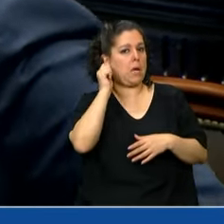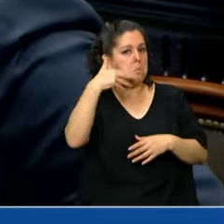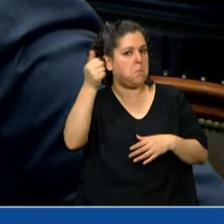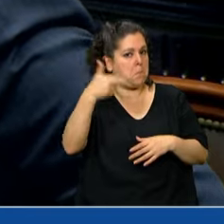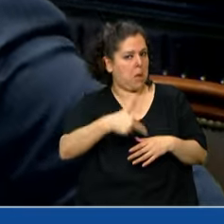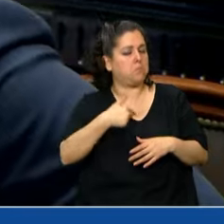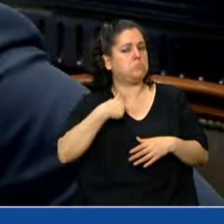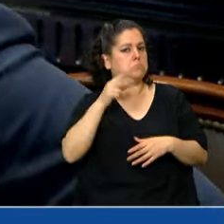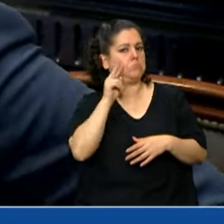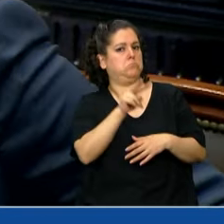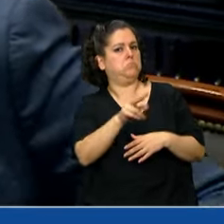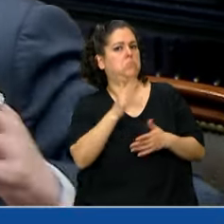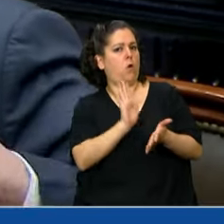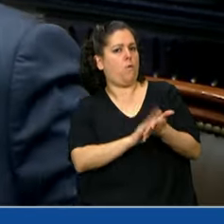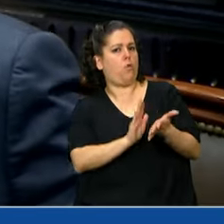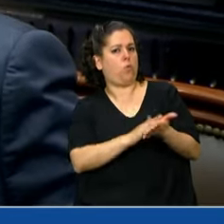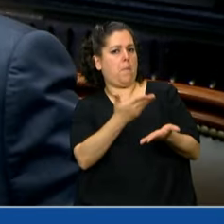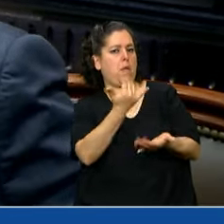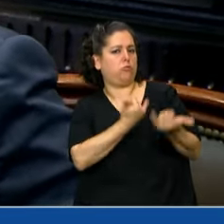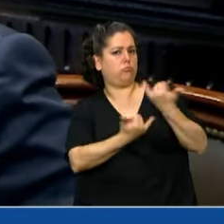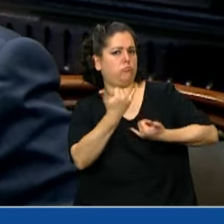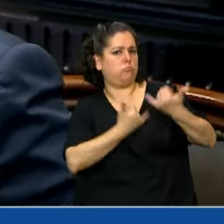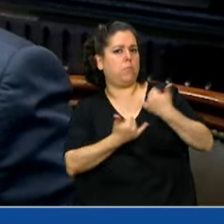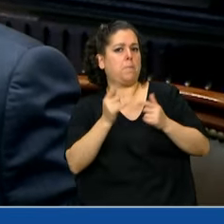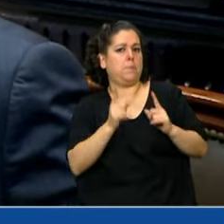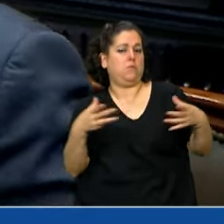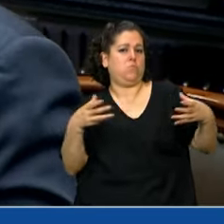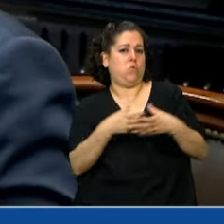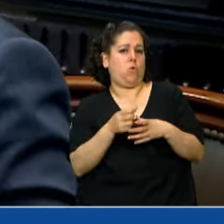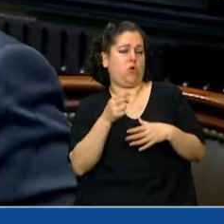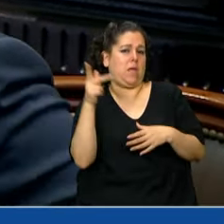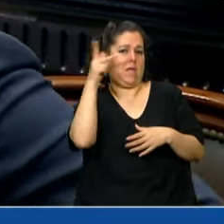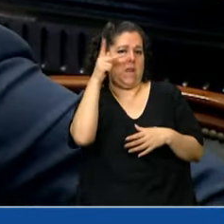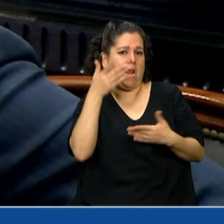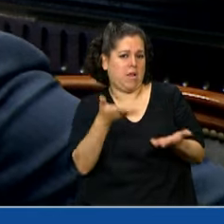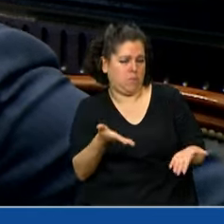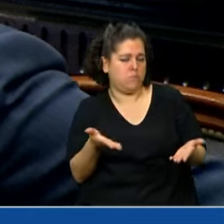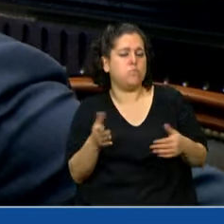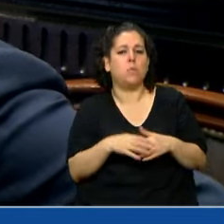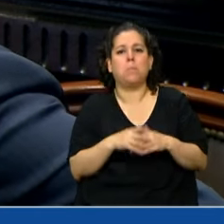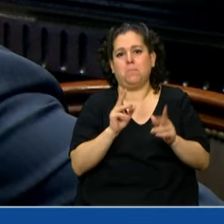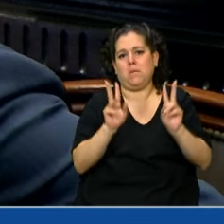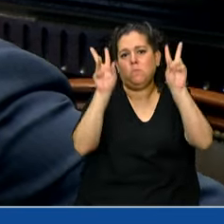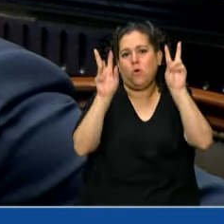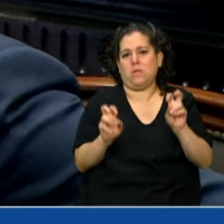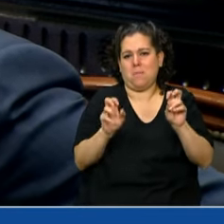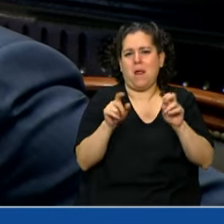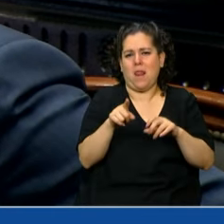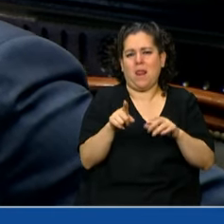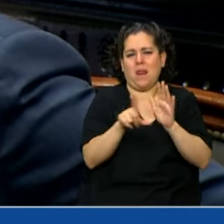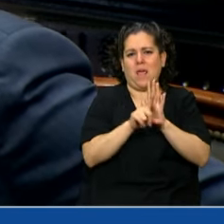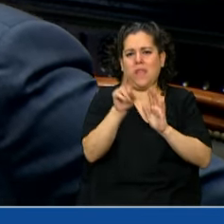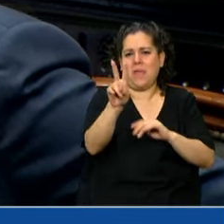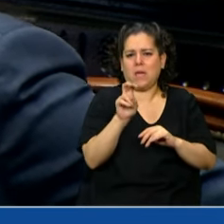expresa con fundament económica que el quismo tiene y ahora en particular sobre este tema la ley de alquileres